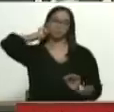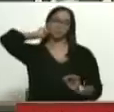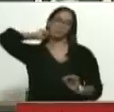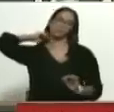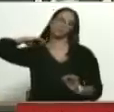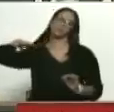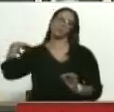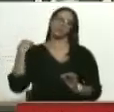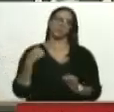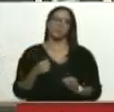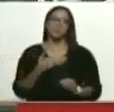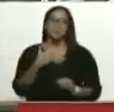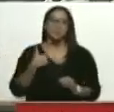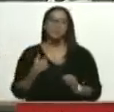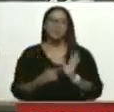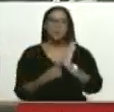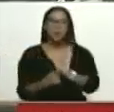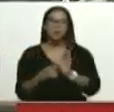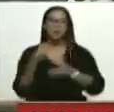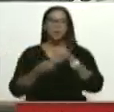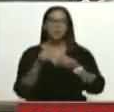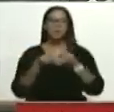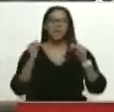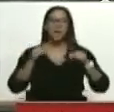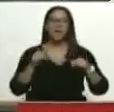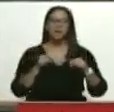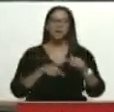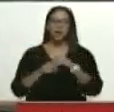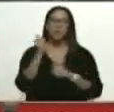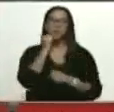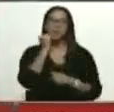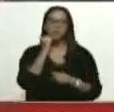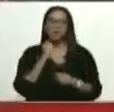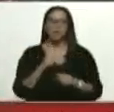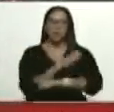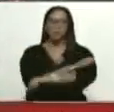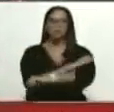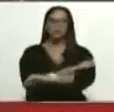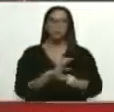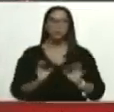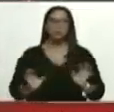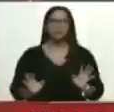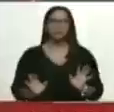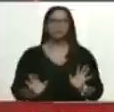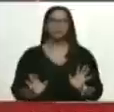Si quieren yo les muestro lo que le hacían aquí a los que salían a protestar en la Cuarta República.